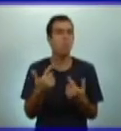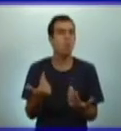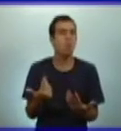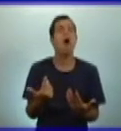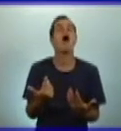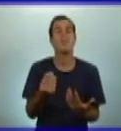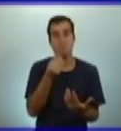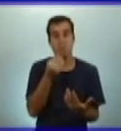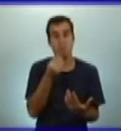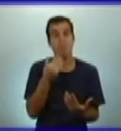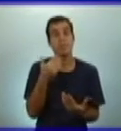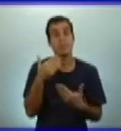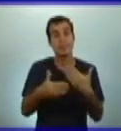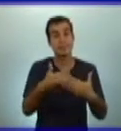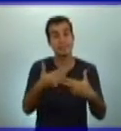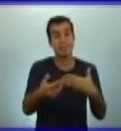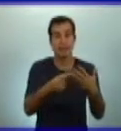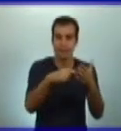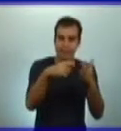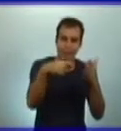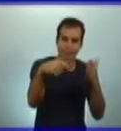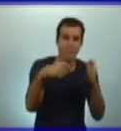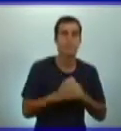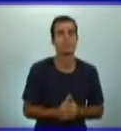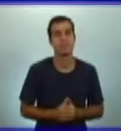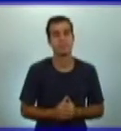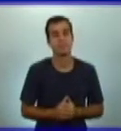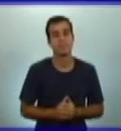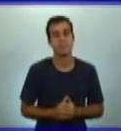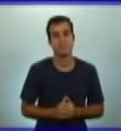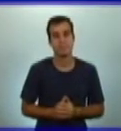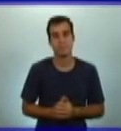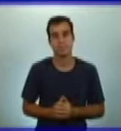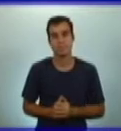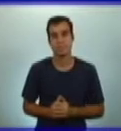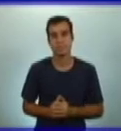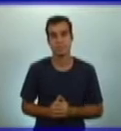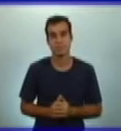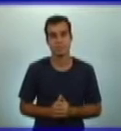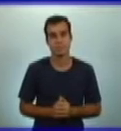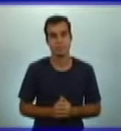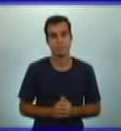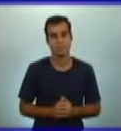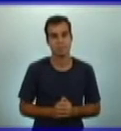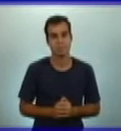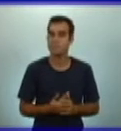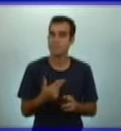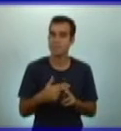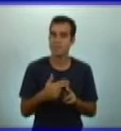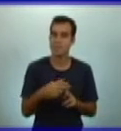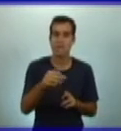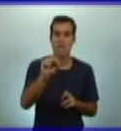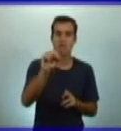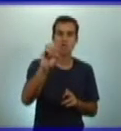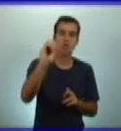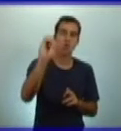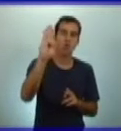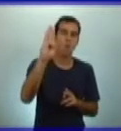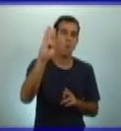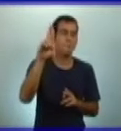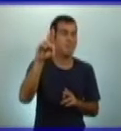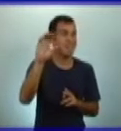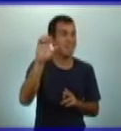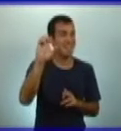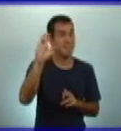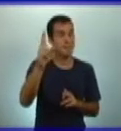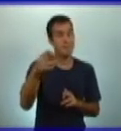el procedimiento escrito, que en muchas ocasiones es con sobrepaso. Y el sobrepaso es un poquito más complicado.